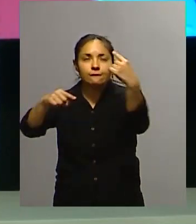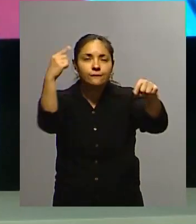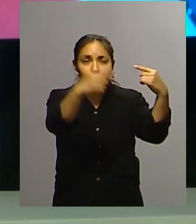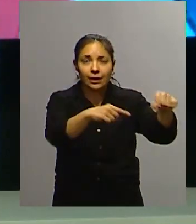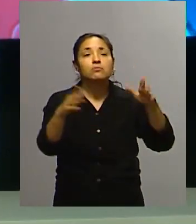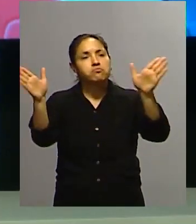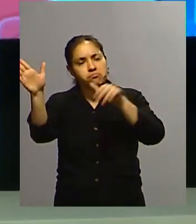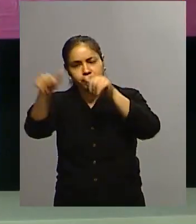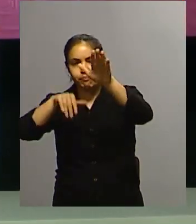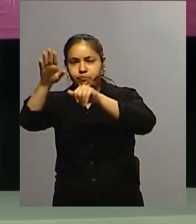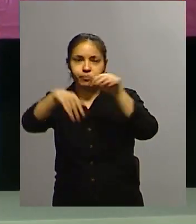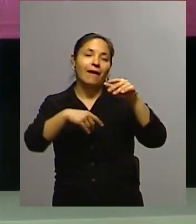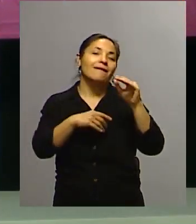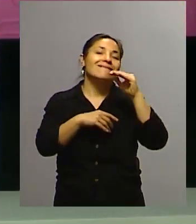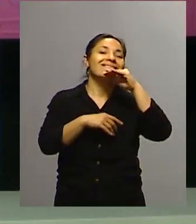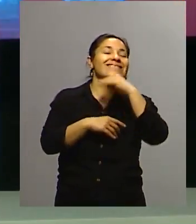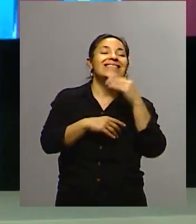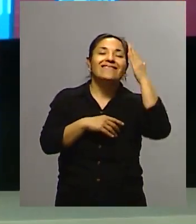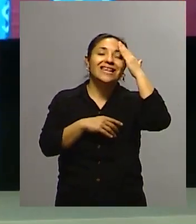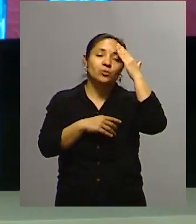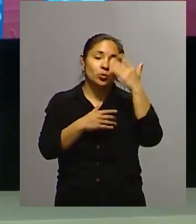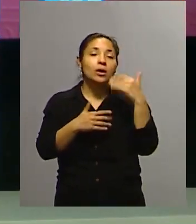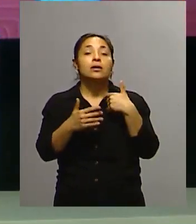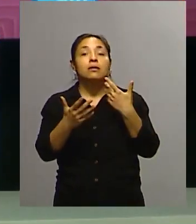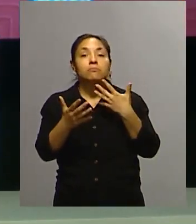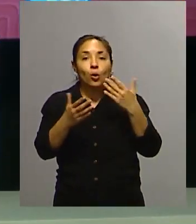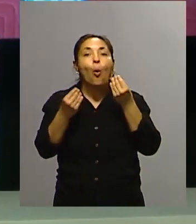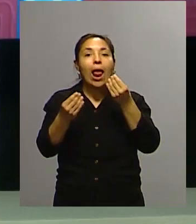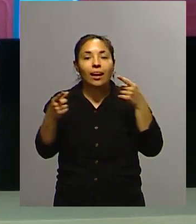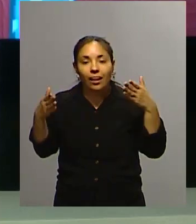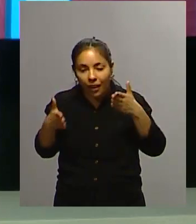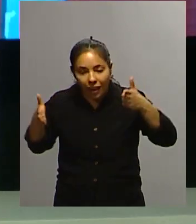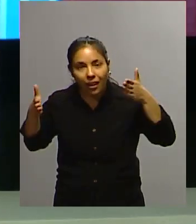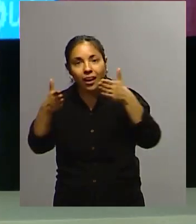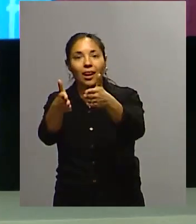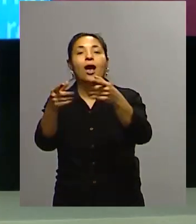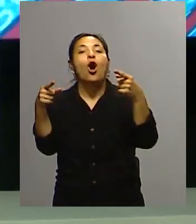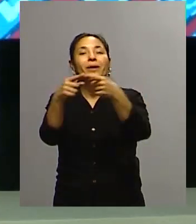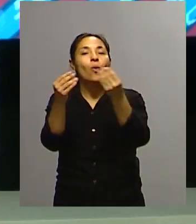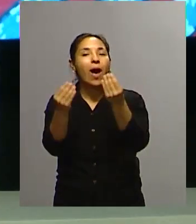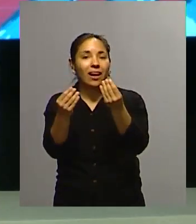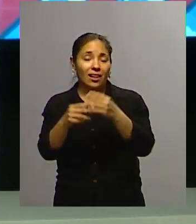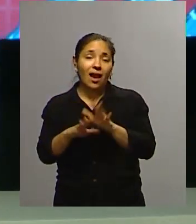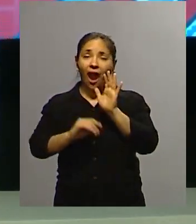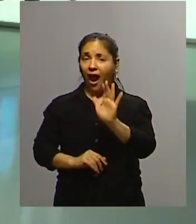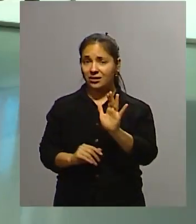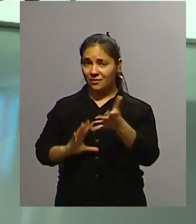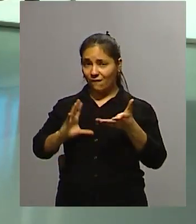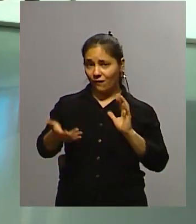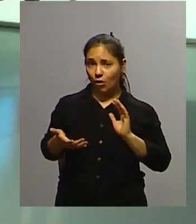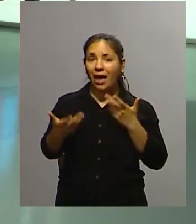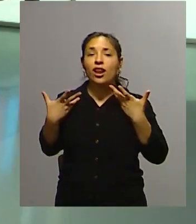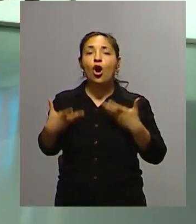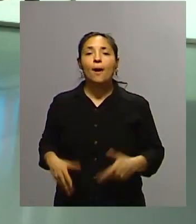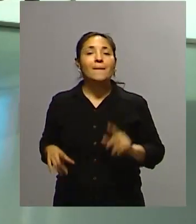caso, vitivinicultura, para decir, bueno, por acá queremos ir. Tal cual. En la política debería ser